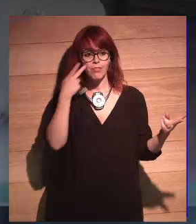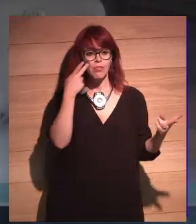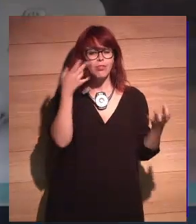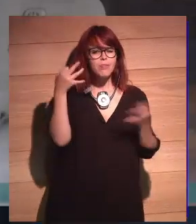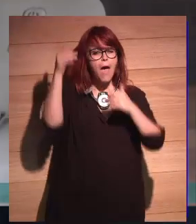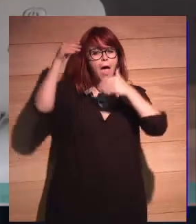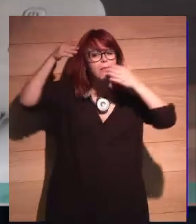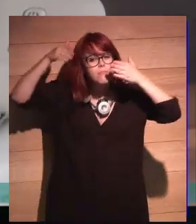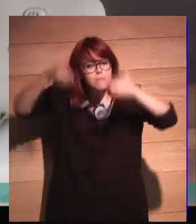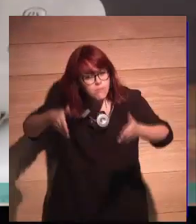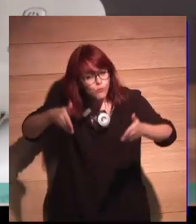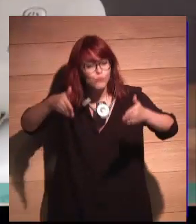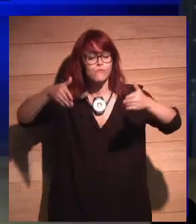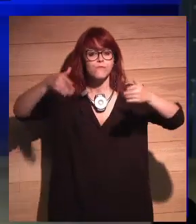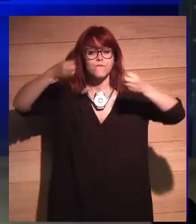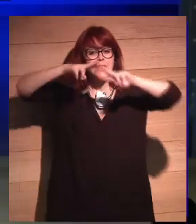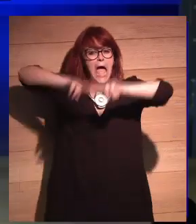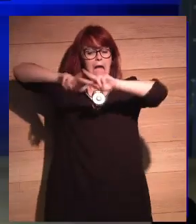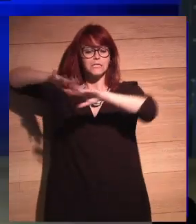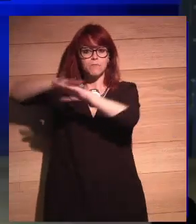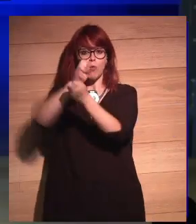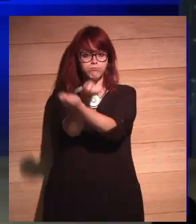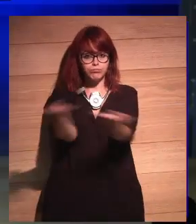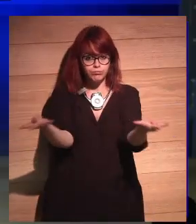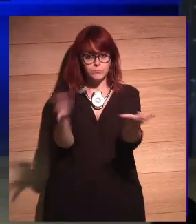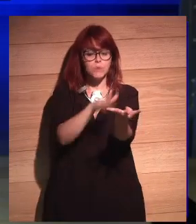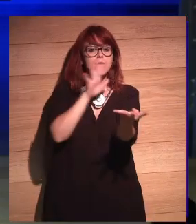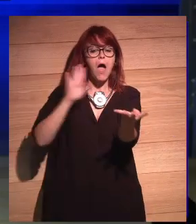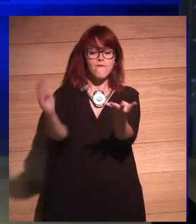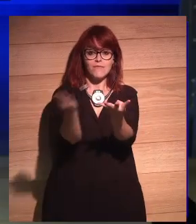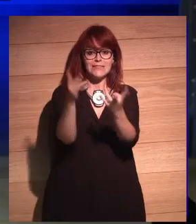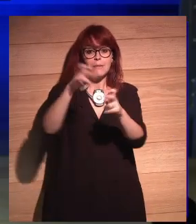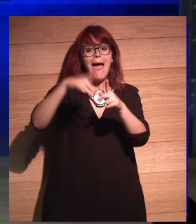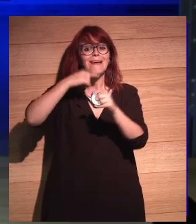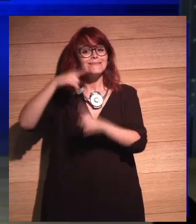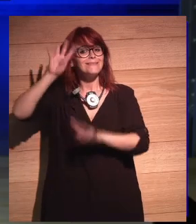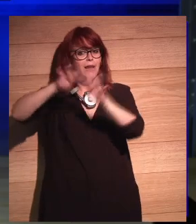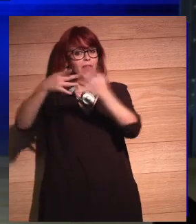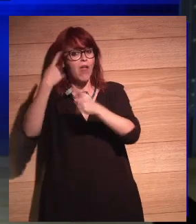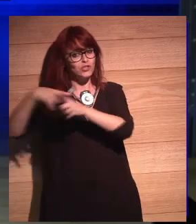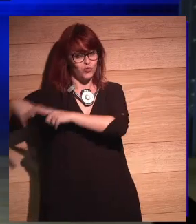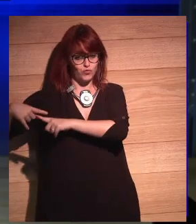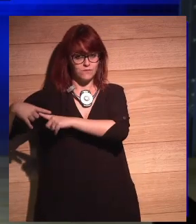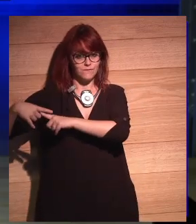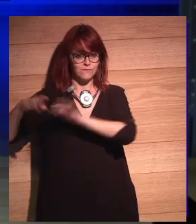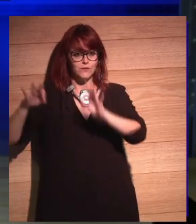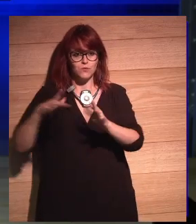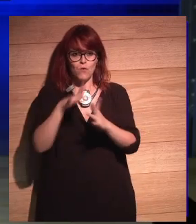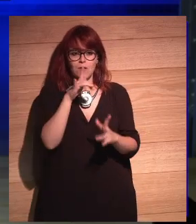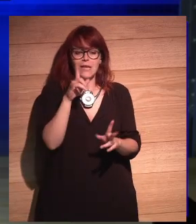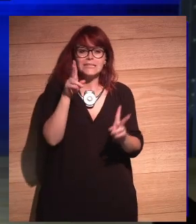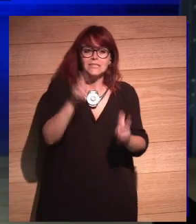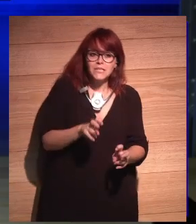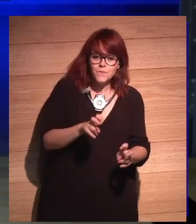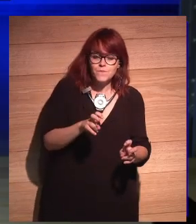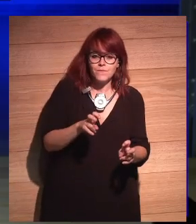estamos analizando un poco el amplio abanico que se nos presenta ante nosotros, y, por ejemplo, el Internet de las cosas es el punto desde el que podemos